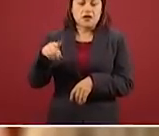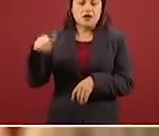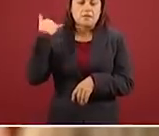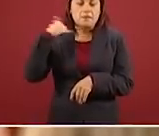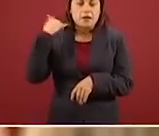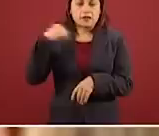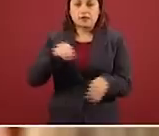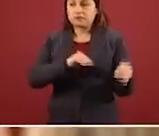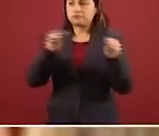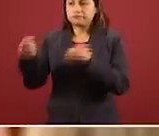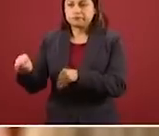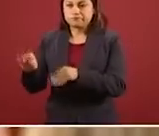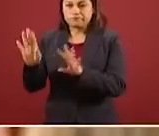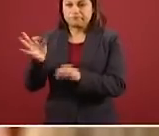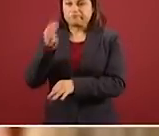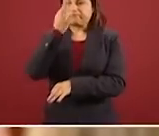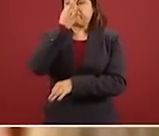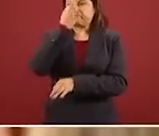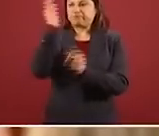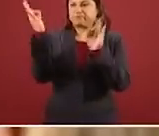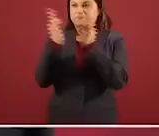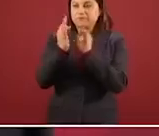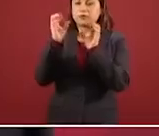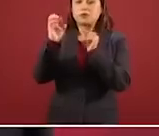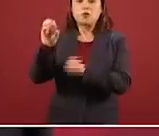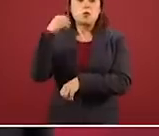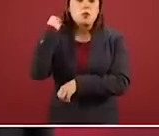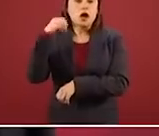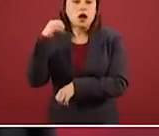o para ir a Oaxaca.